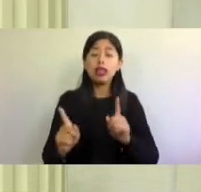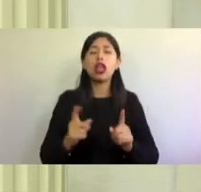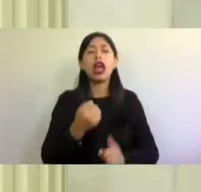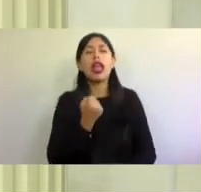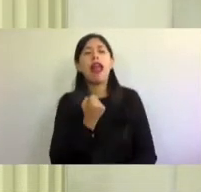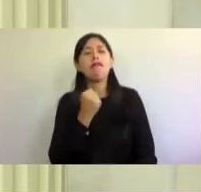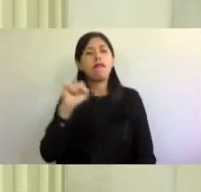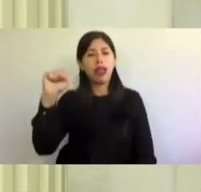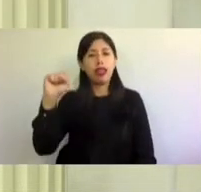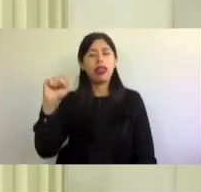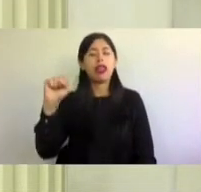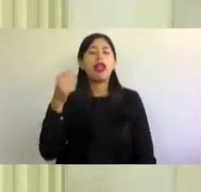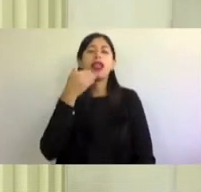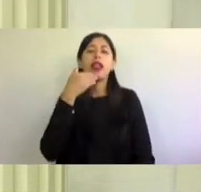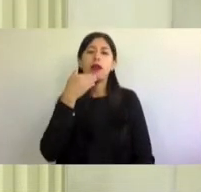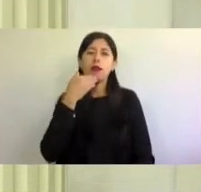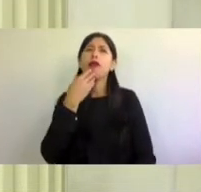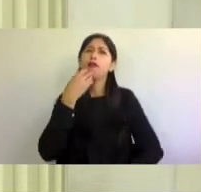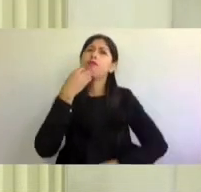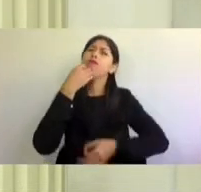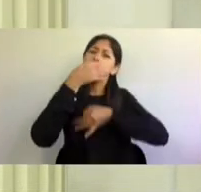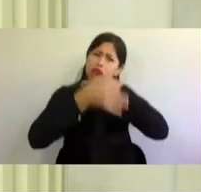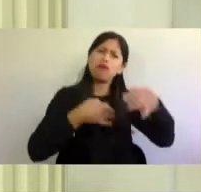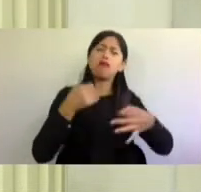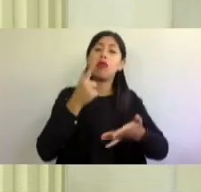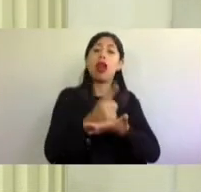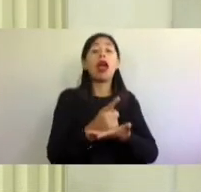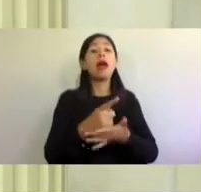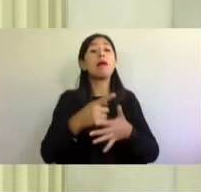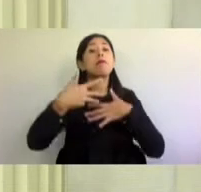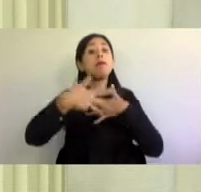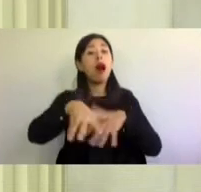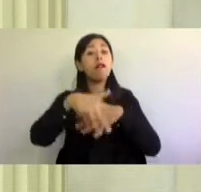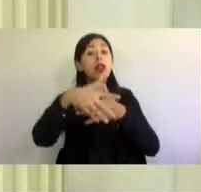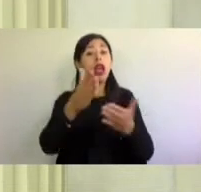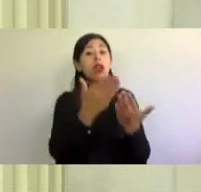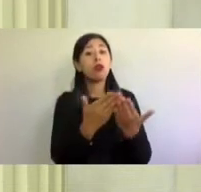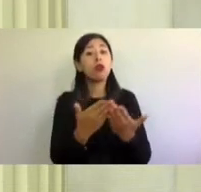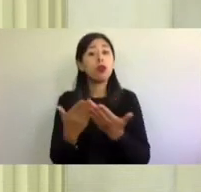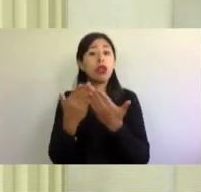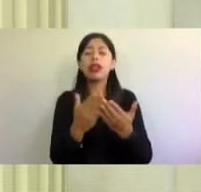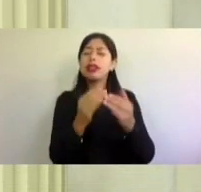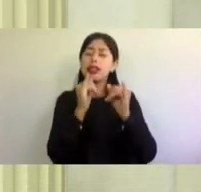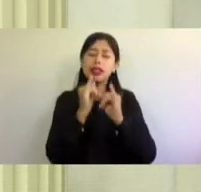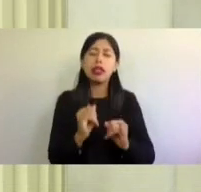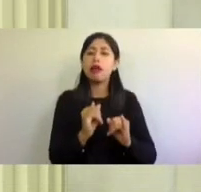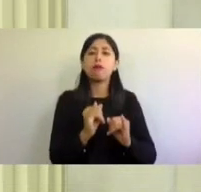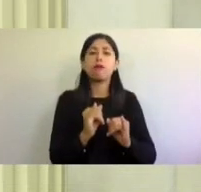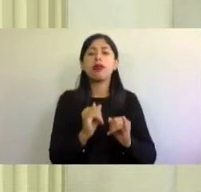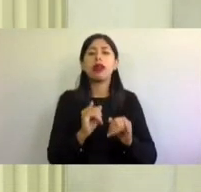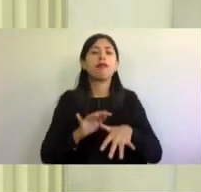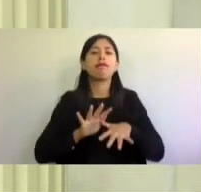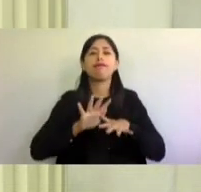y que el movimiento estudiantil siempre ha tenido diferentes momentos pero siempre se levanta